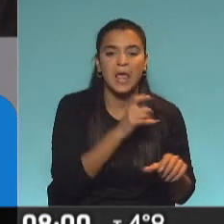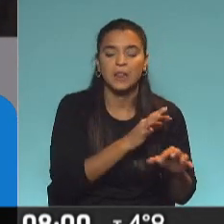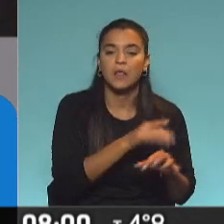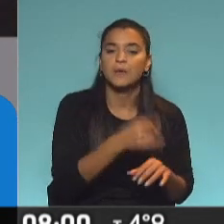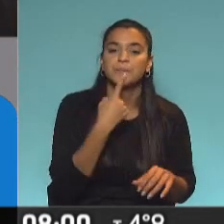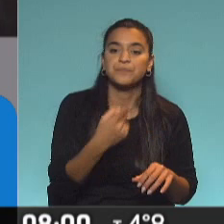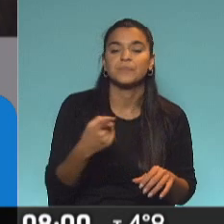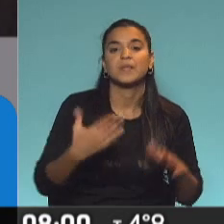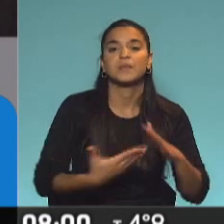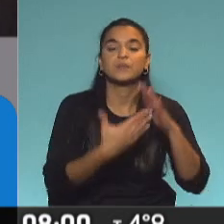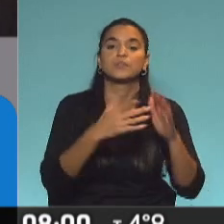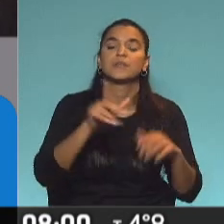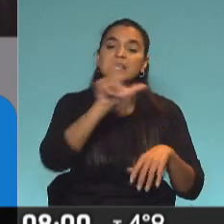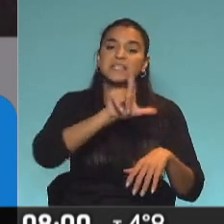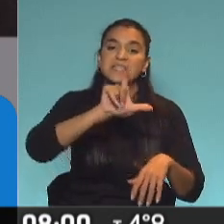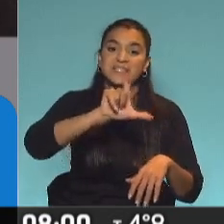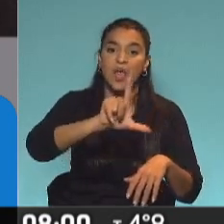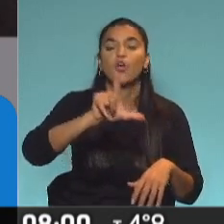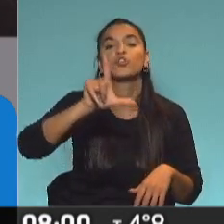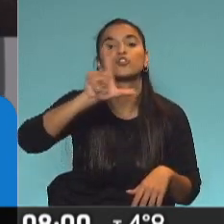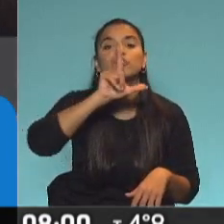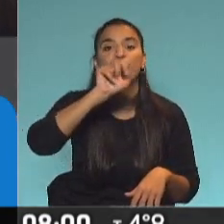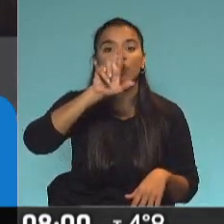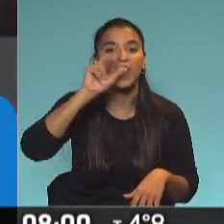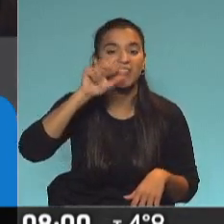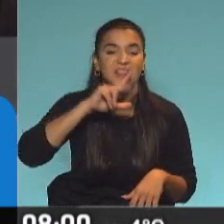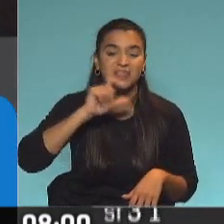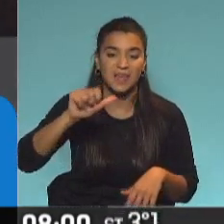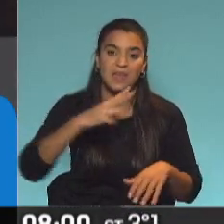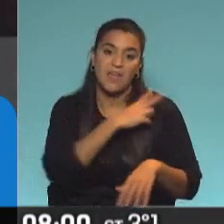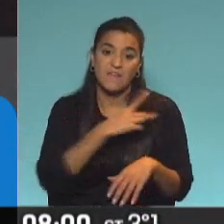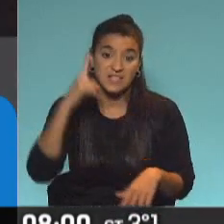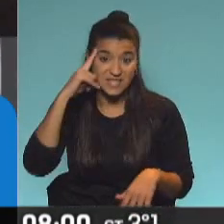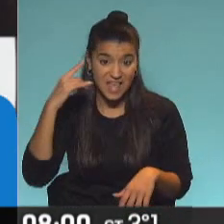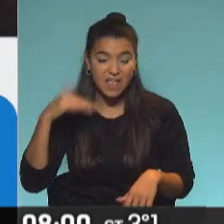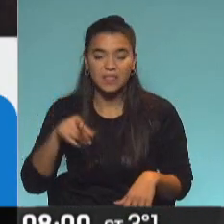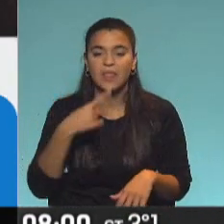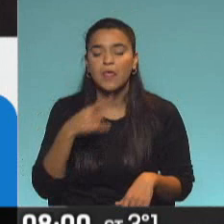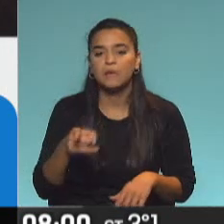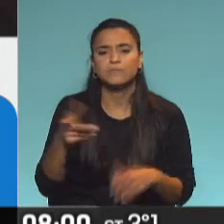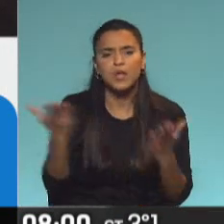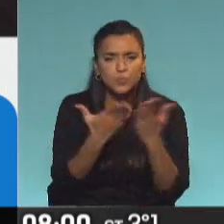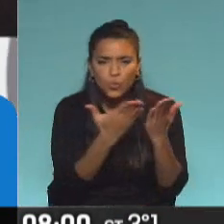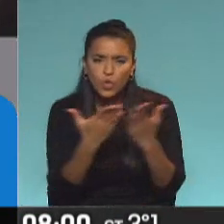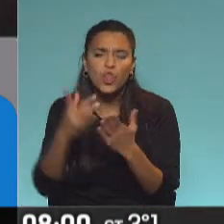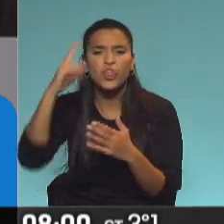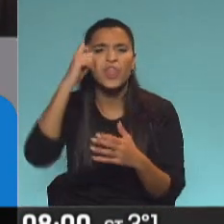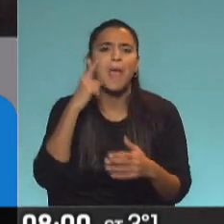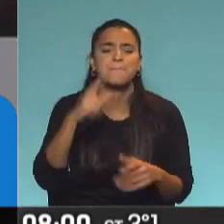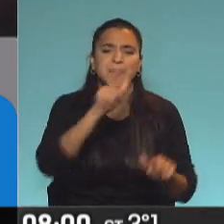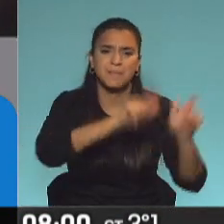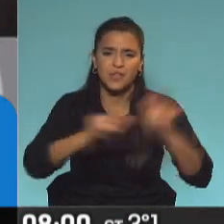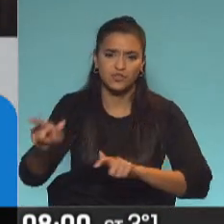de psicoterapia, el licenciado Torrente, con el doctor Secovi, el jefe de psiquiatría, hizo un estudio masivo de más de 10.000 casos en todo el